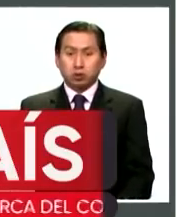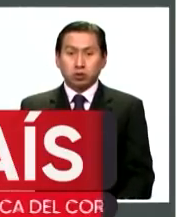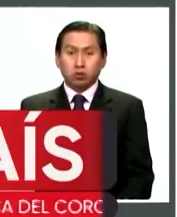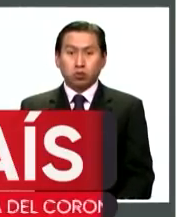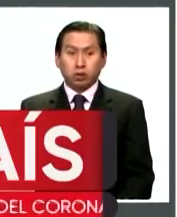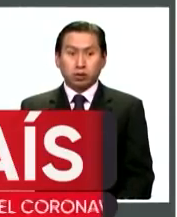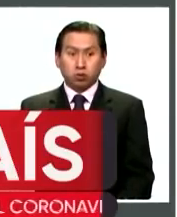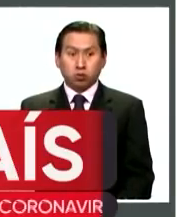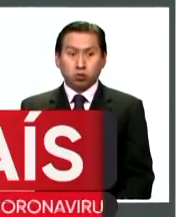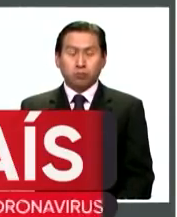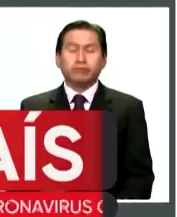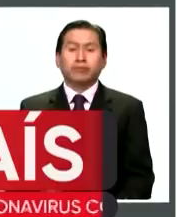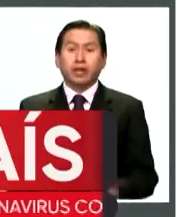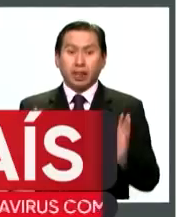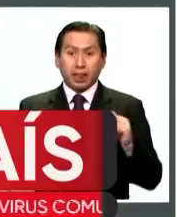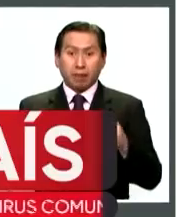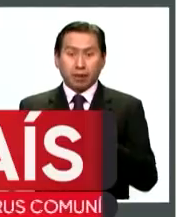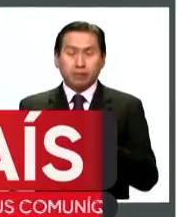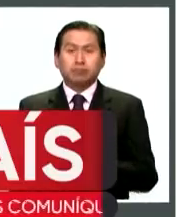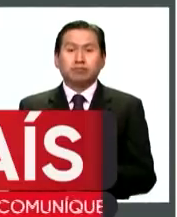1.441. La Paz,